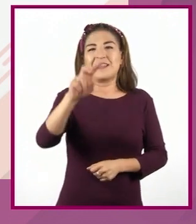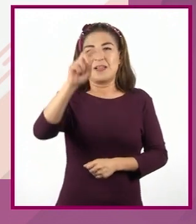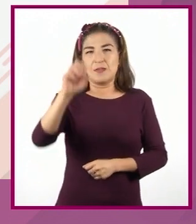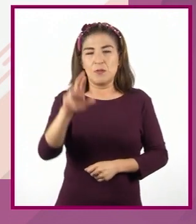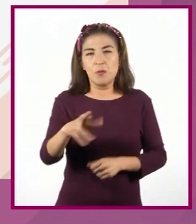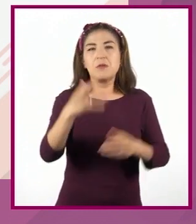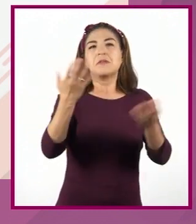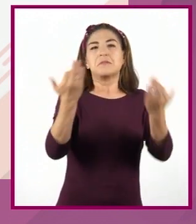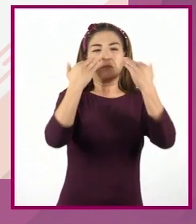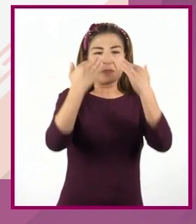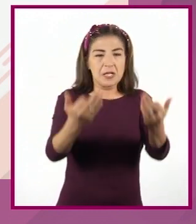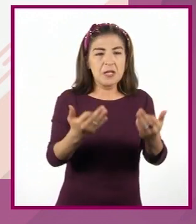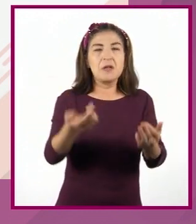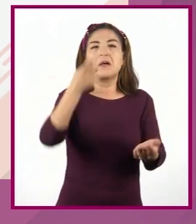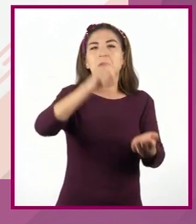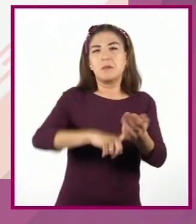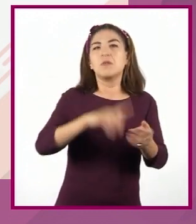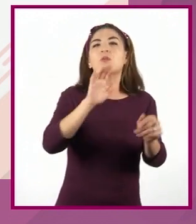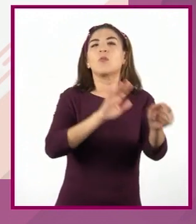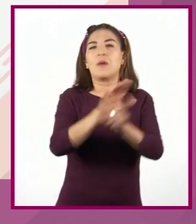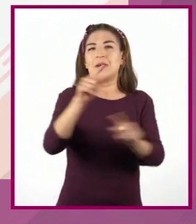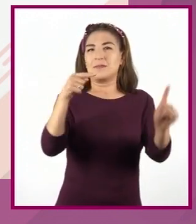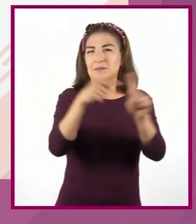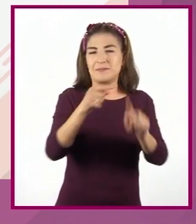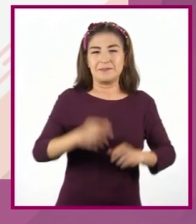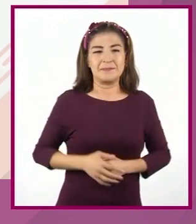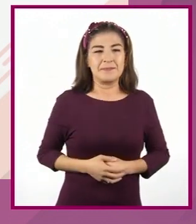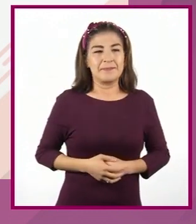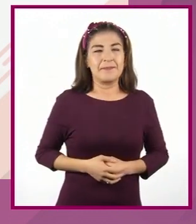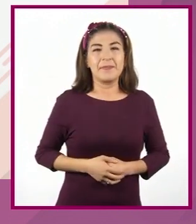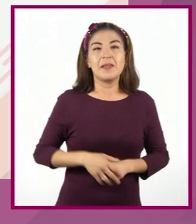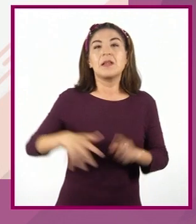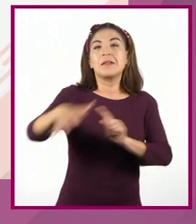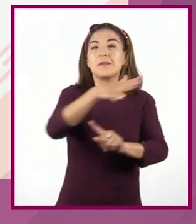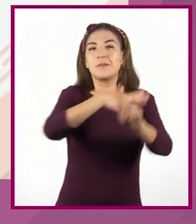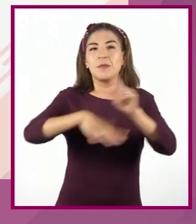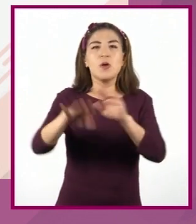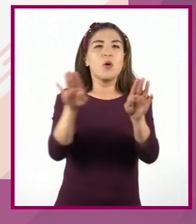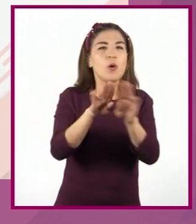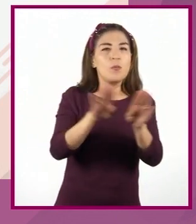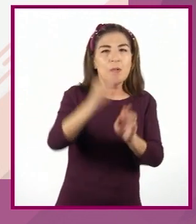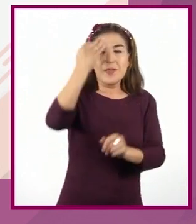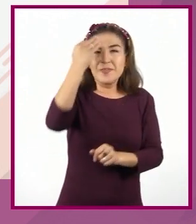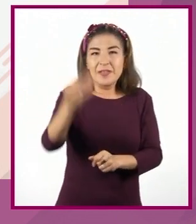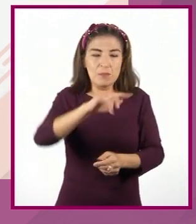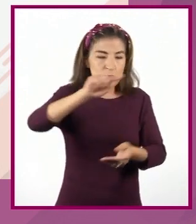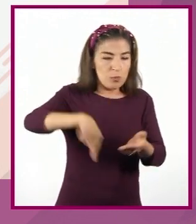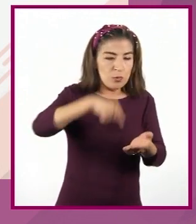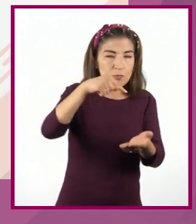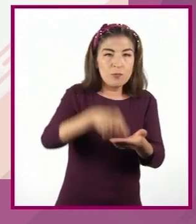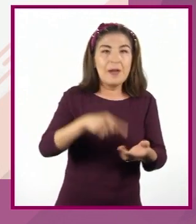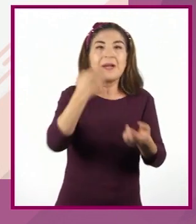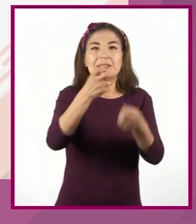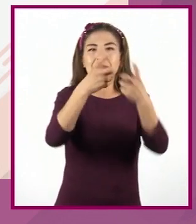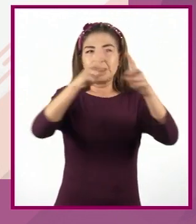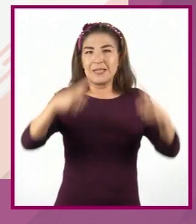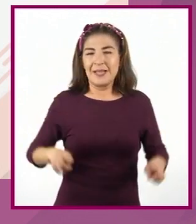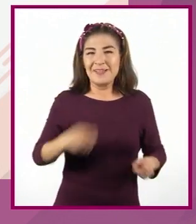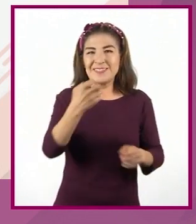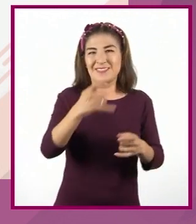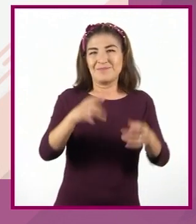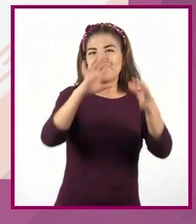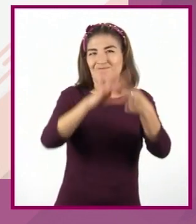testigo, omnisciente, principal. 5. El ambiente: tiempo y espacio en el que se desarrolla la